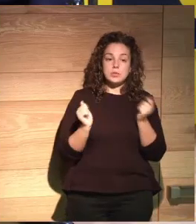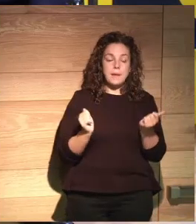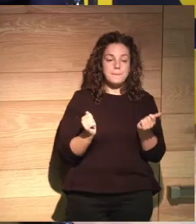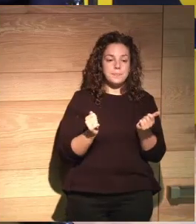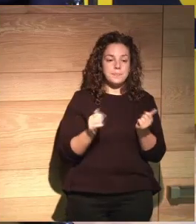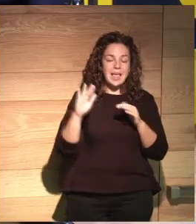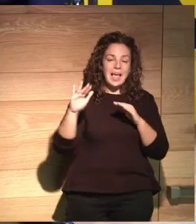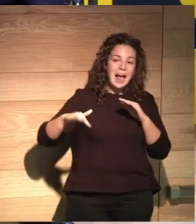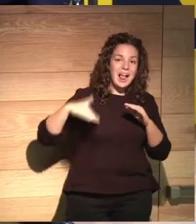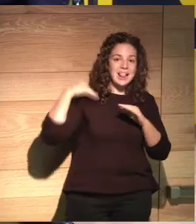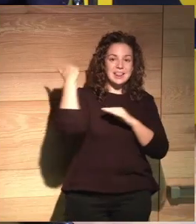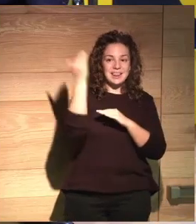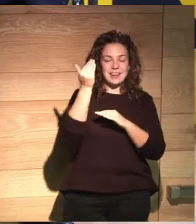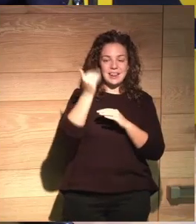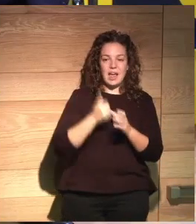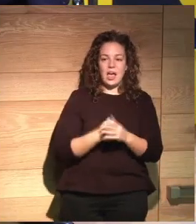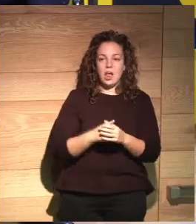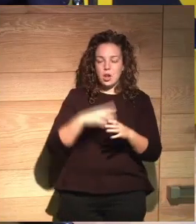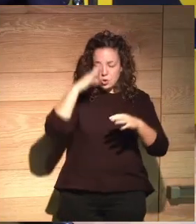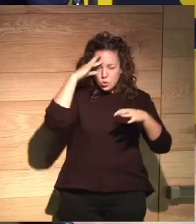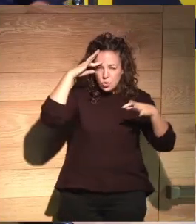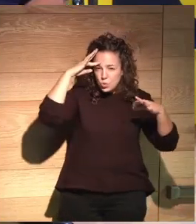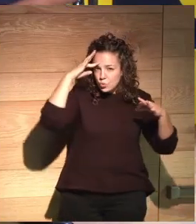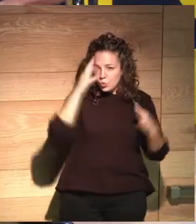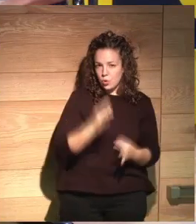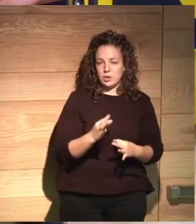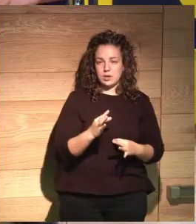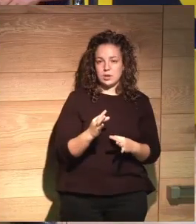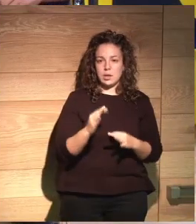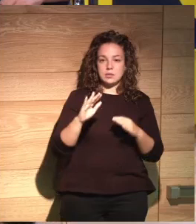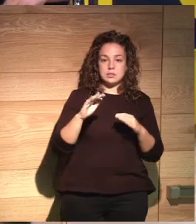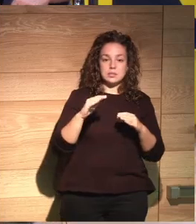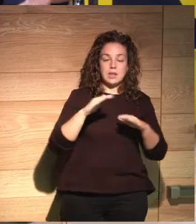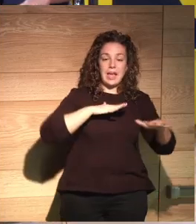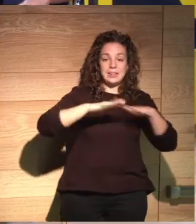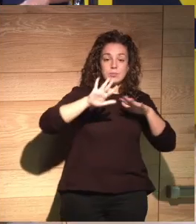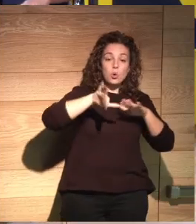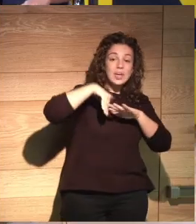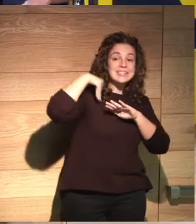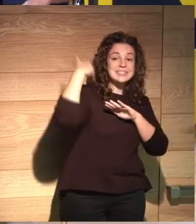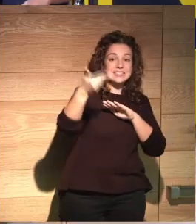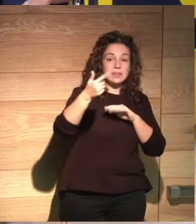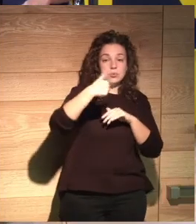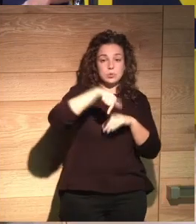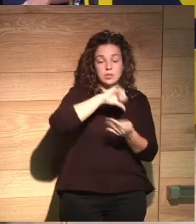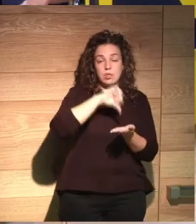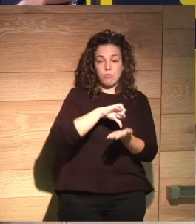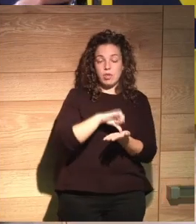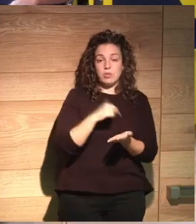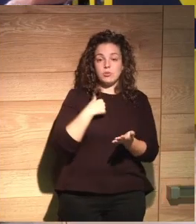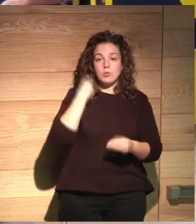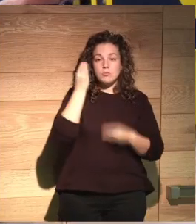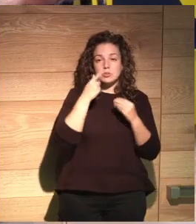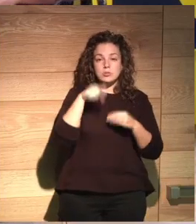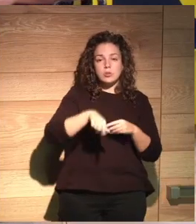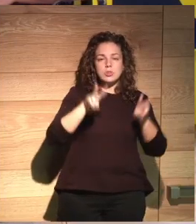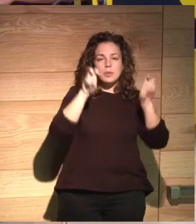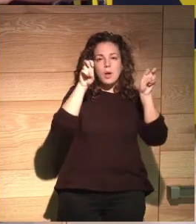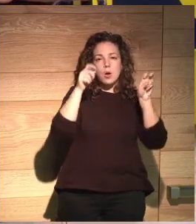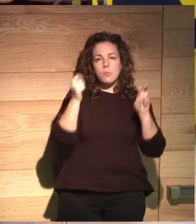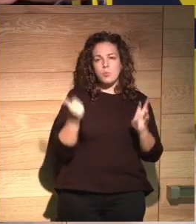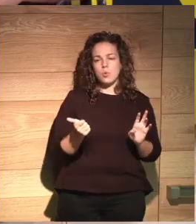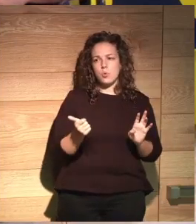alza de las lógicas extractivas en nuestras ciudades yo creo que ese es un tema que hay que